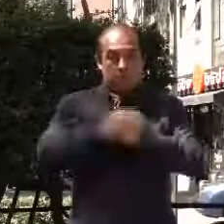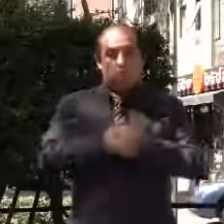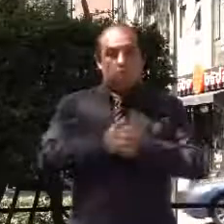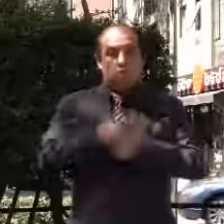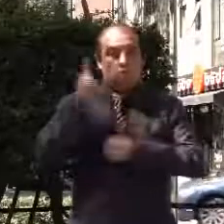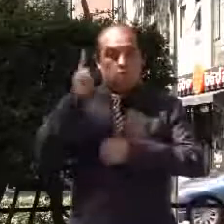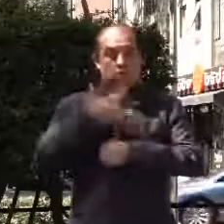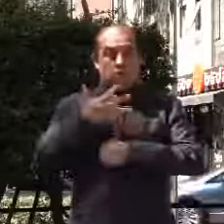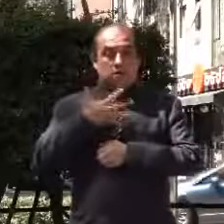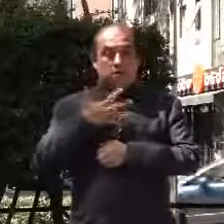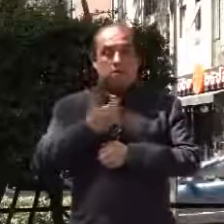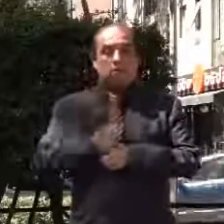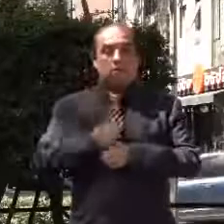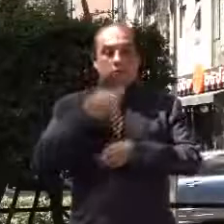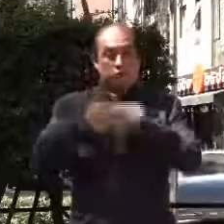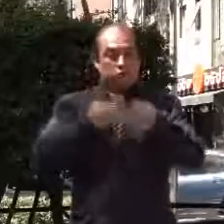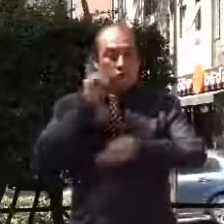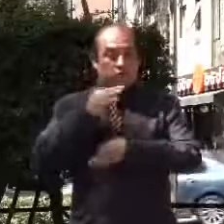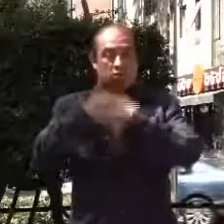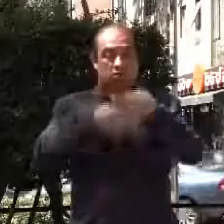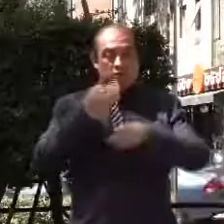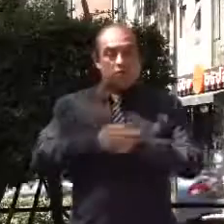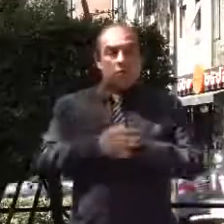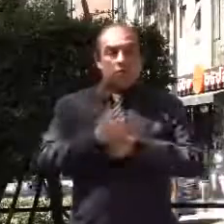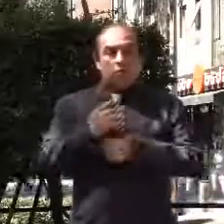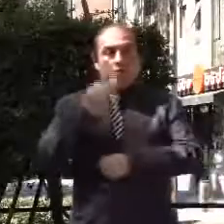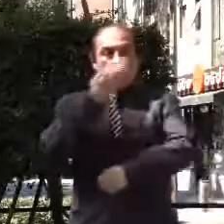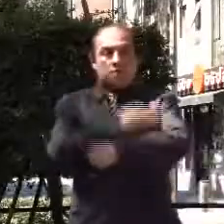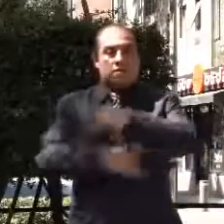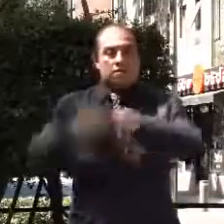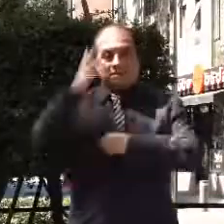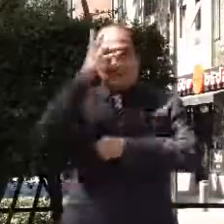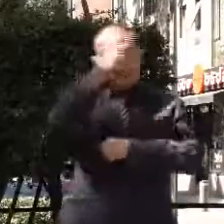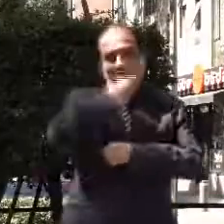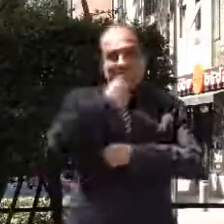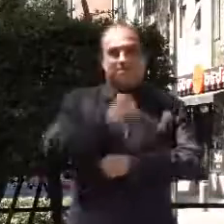deseando que tengan todas y todos una excelente tarde.